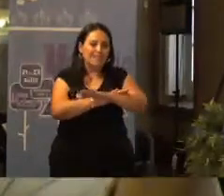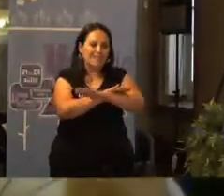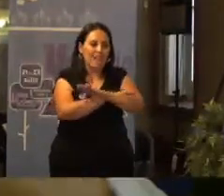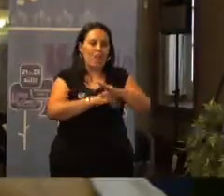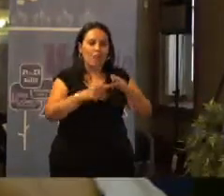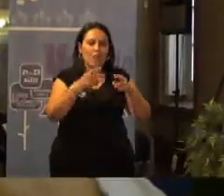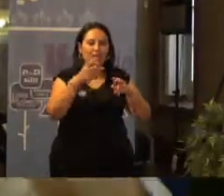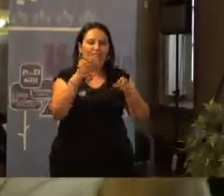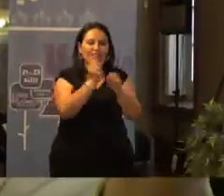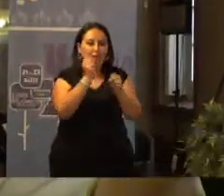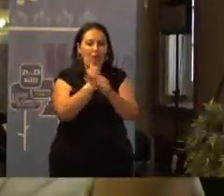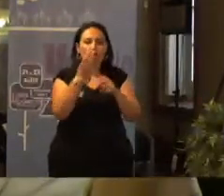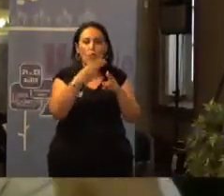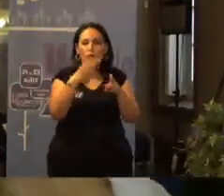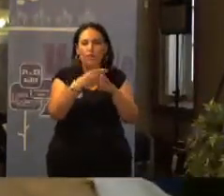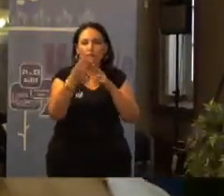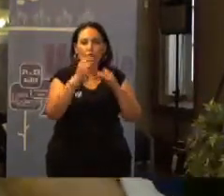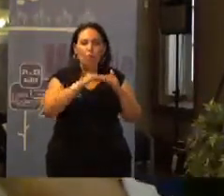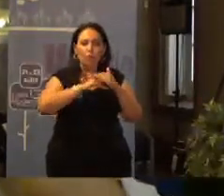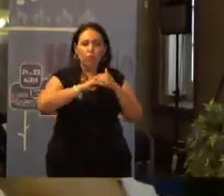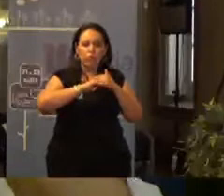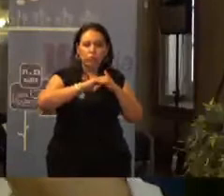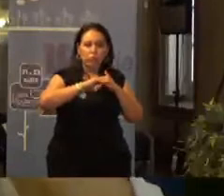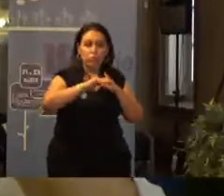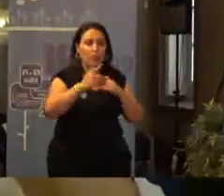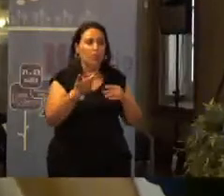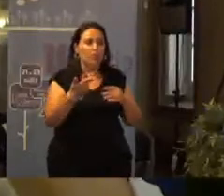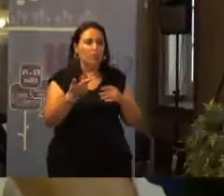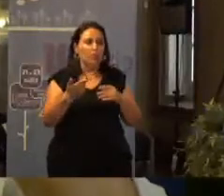proceso político nas sucesivas conxunturas foi perdendo